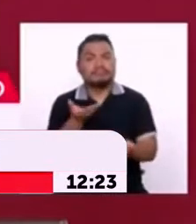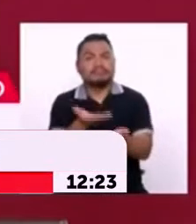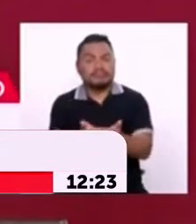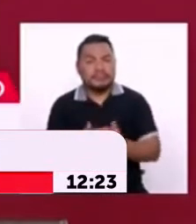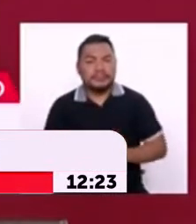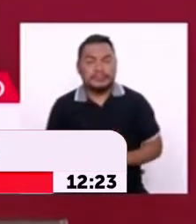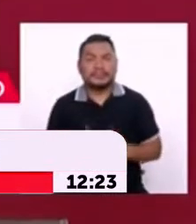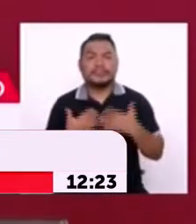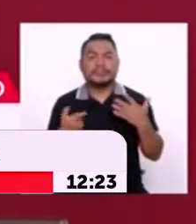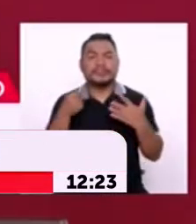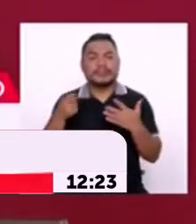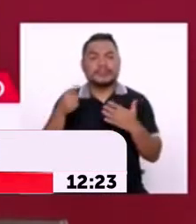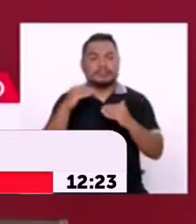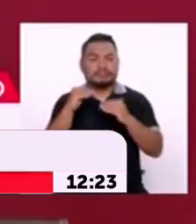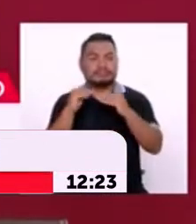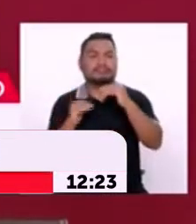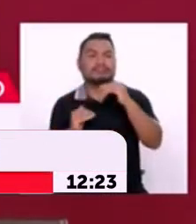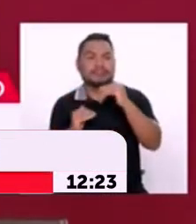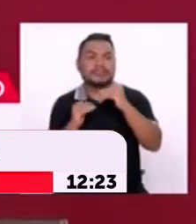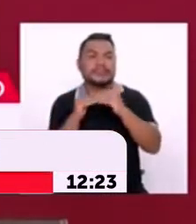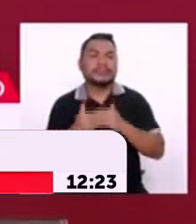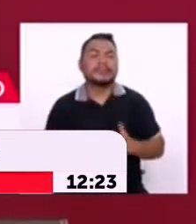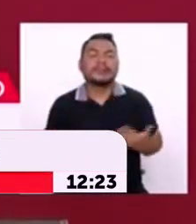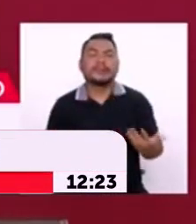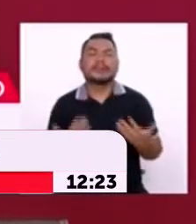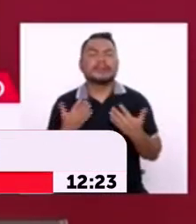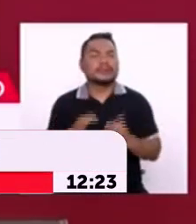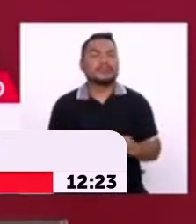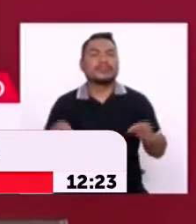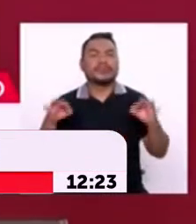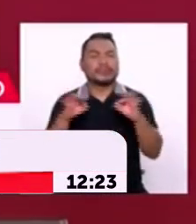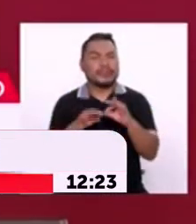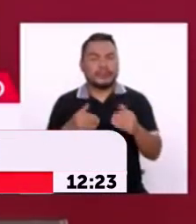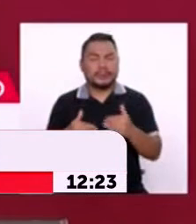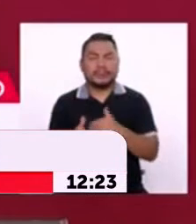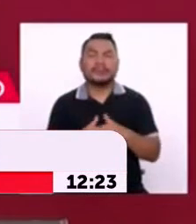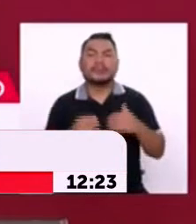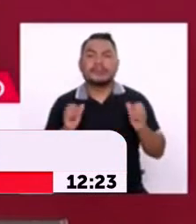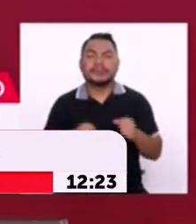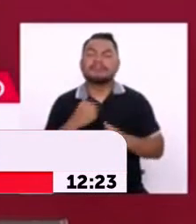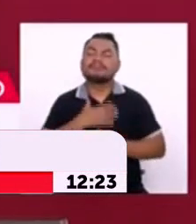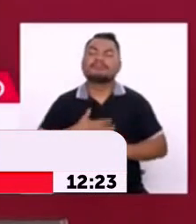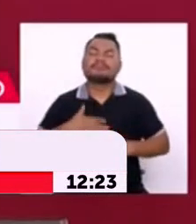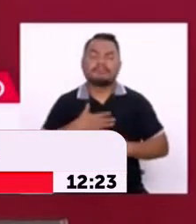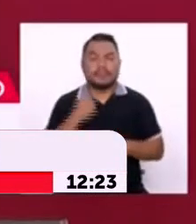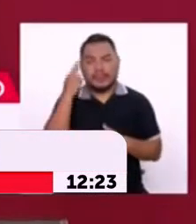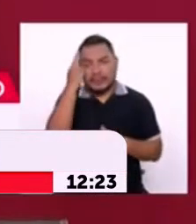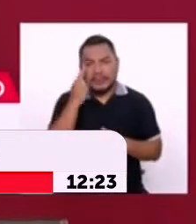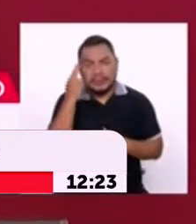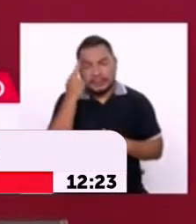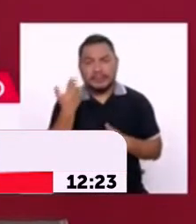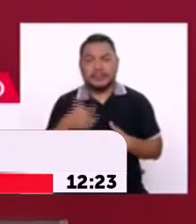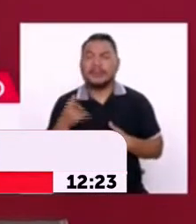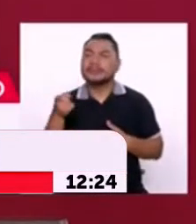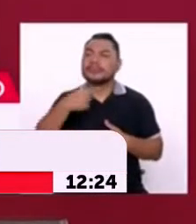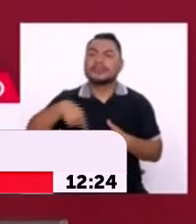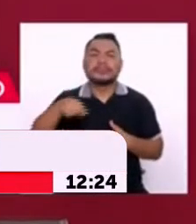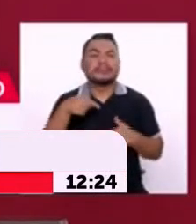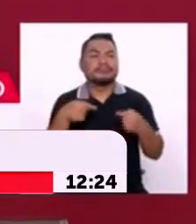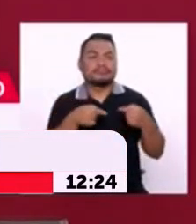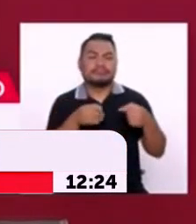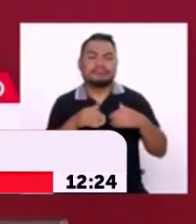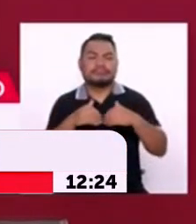acortar esas brechas históricas que con justa razón todavía nos